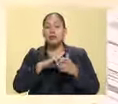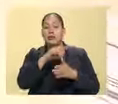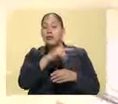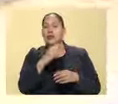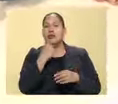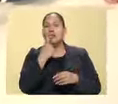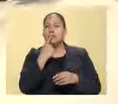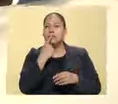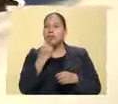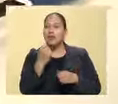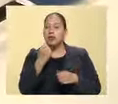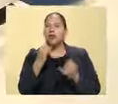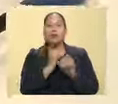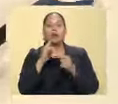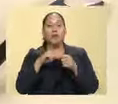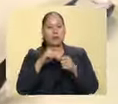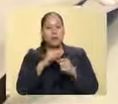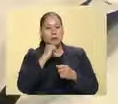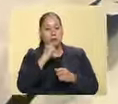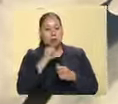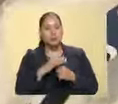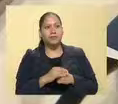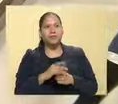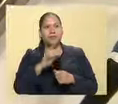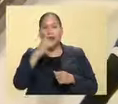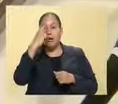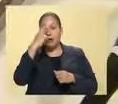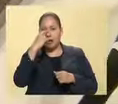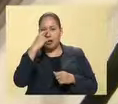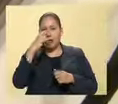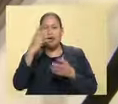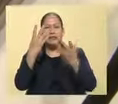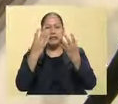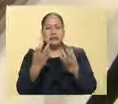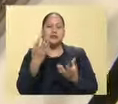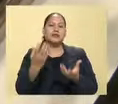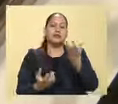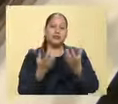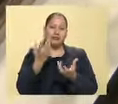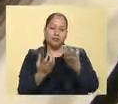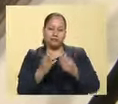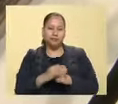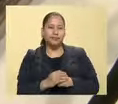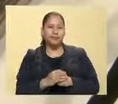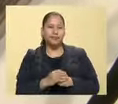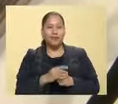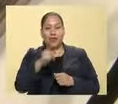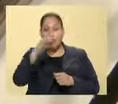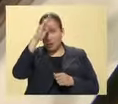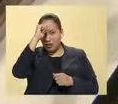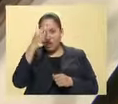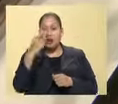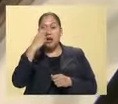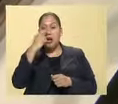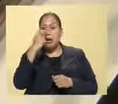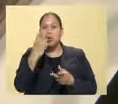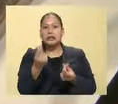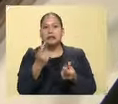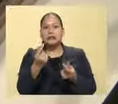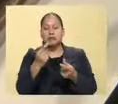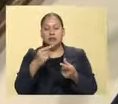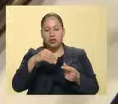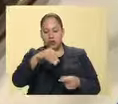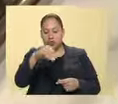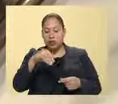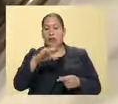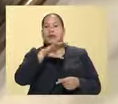color, vamos a decir, porque si no el ajo se nos va a chamusquear. Acuérdense que el ajo se dora mucho más rápido que